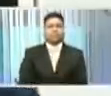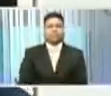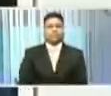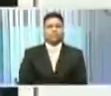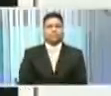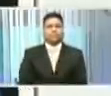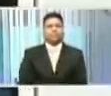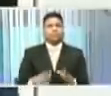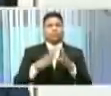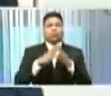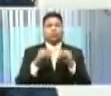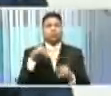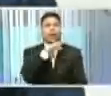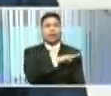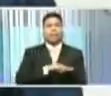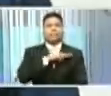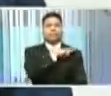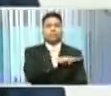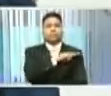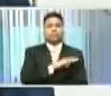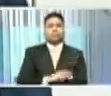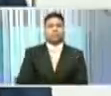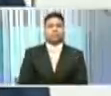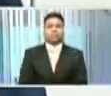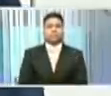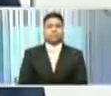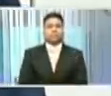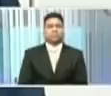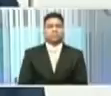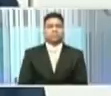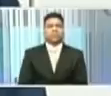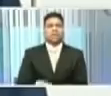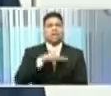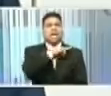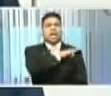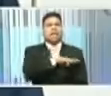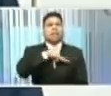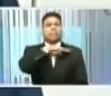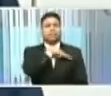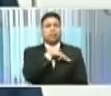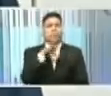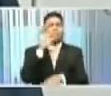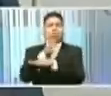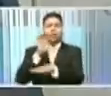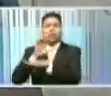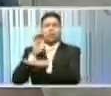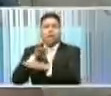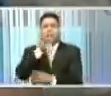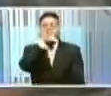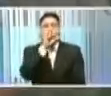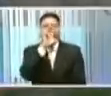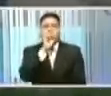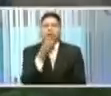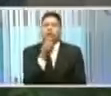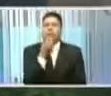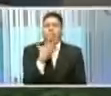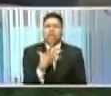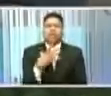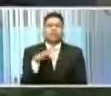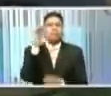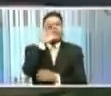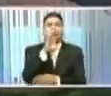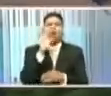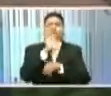y todas las misiones, la misión Nevado para atender a nuestras